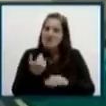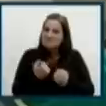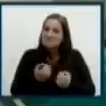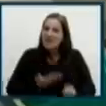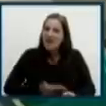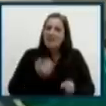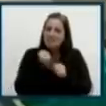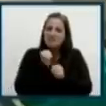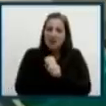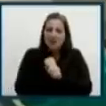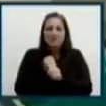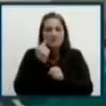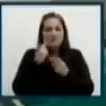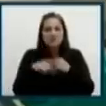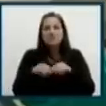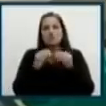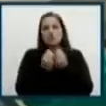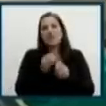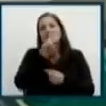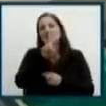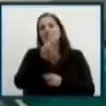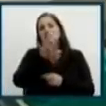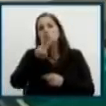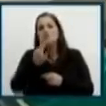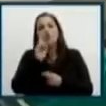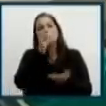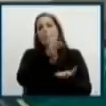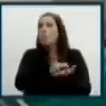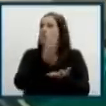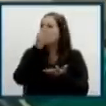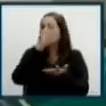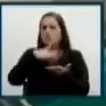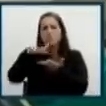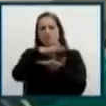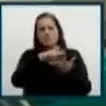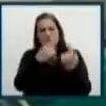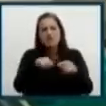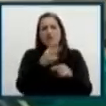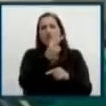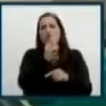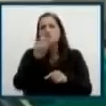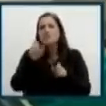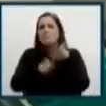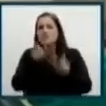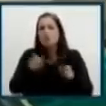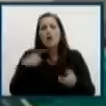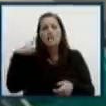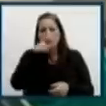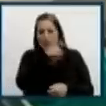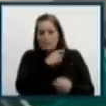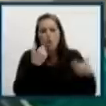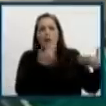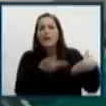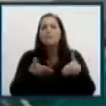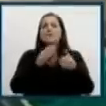mismo en el interior, esos 152 localidades de 200 habitantes como en Hervidero, allá en Tacuarembó, camino para Caraguatá y Ancina,